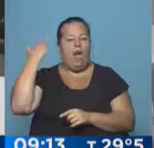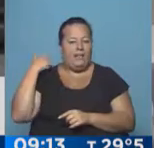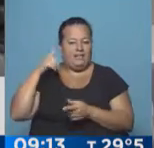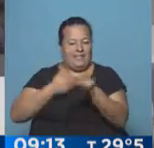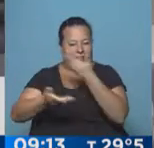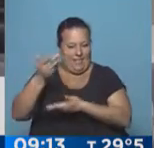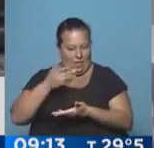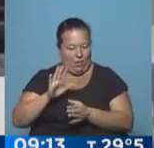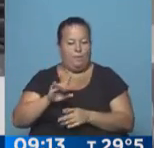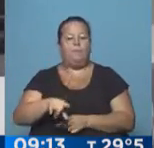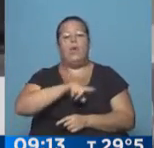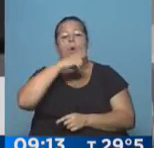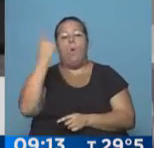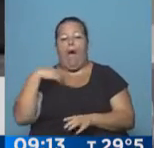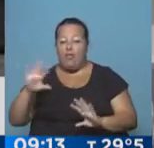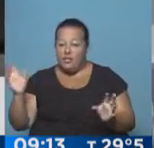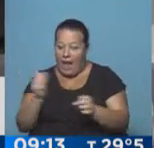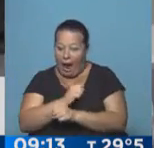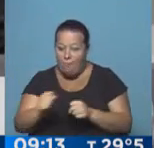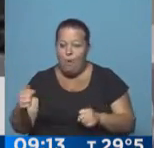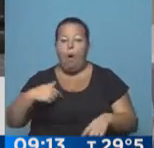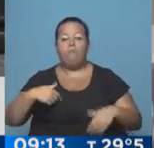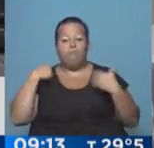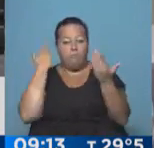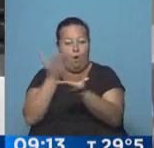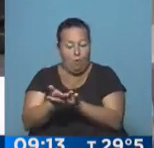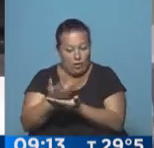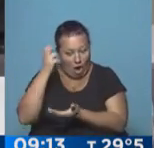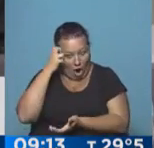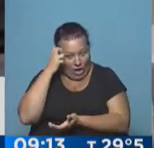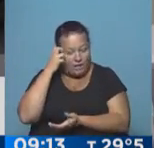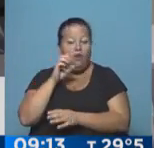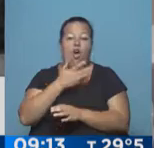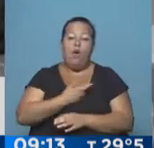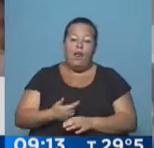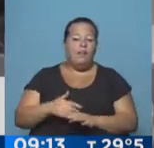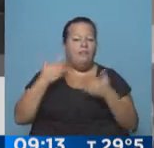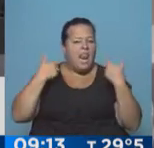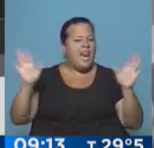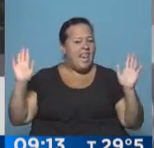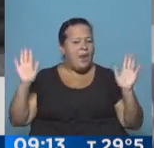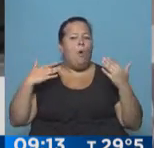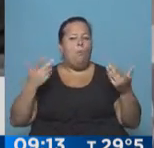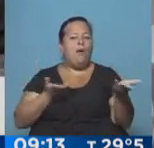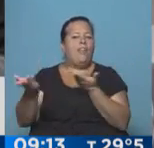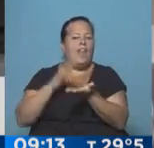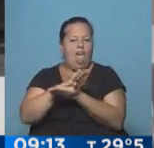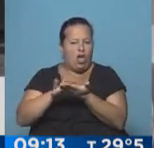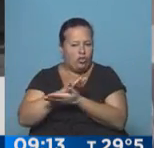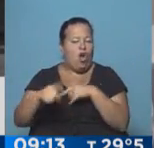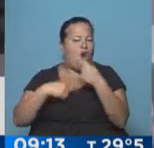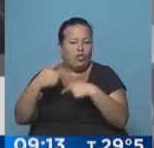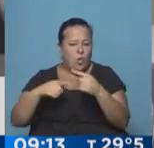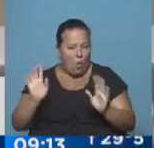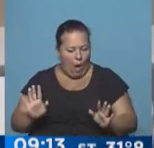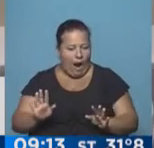en el canje una vez que se apruebe esto que nosotros estamos presentando al congreso dice el gobierno estamos liberado para negociar para seguir